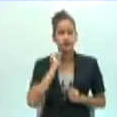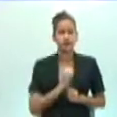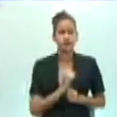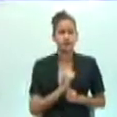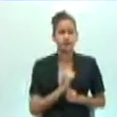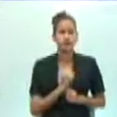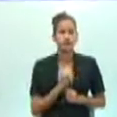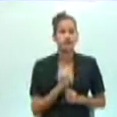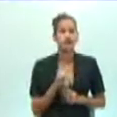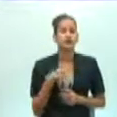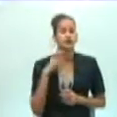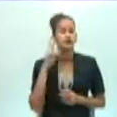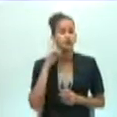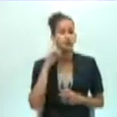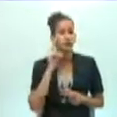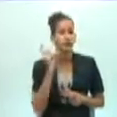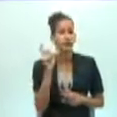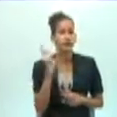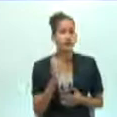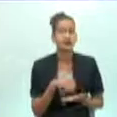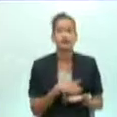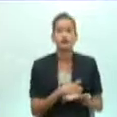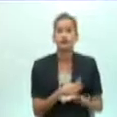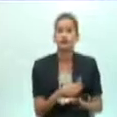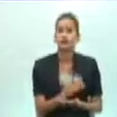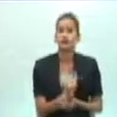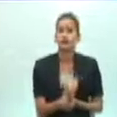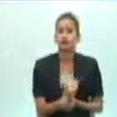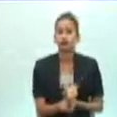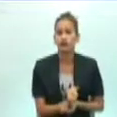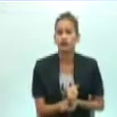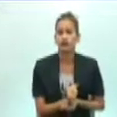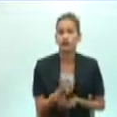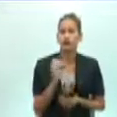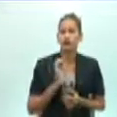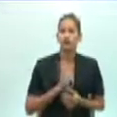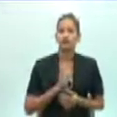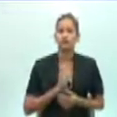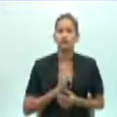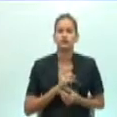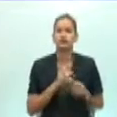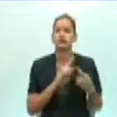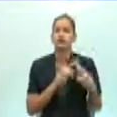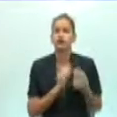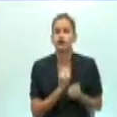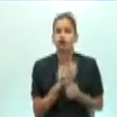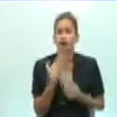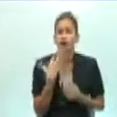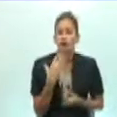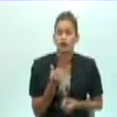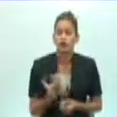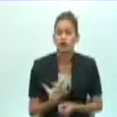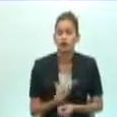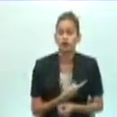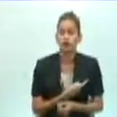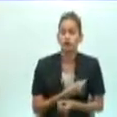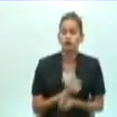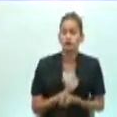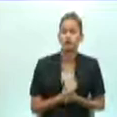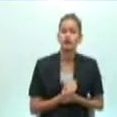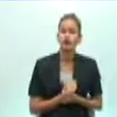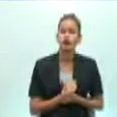palabra de orden es disciplina, responsabilidad. Es la mejor vacuna para hoy en día,